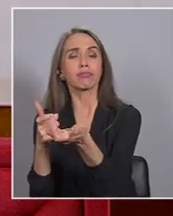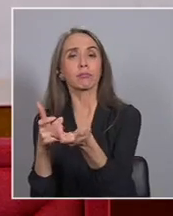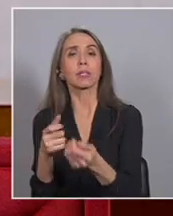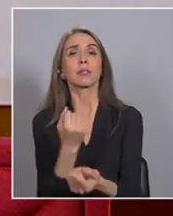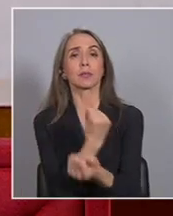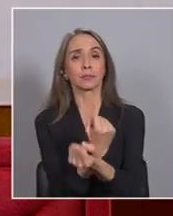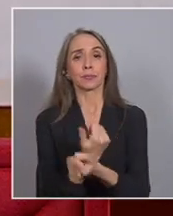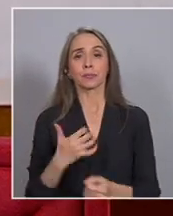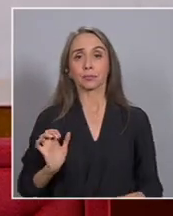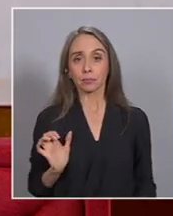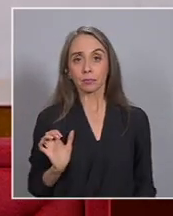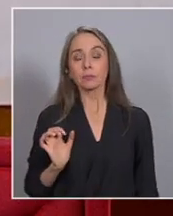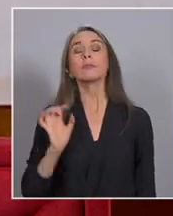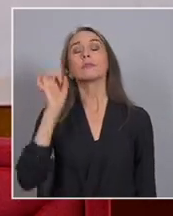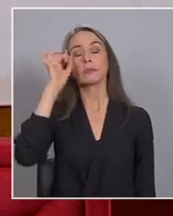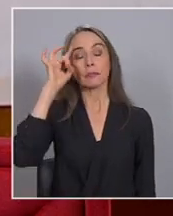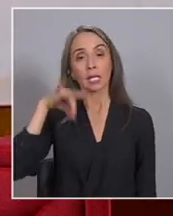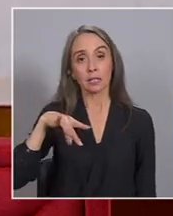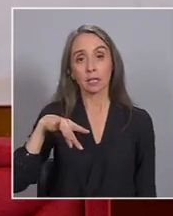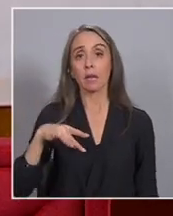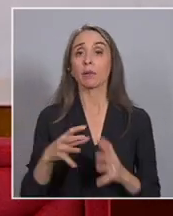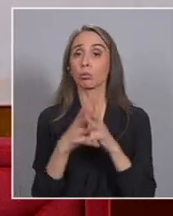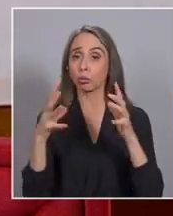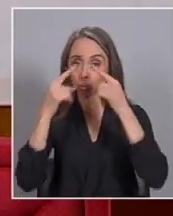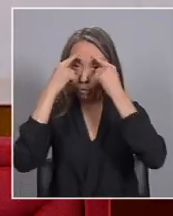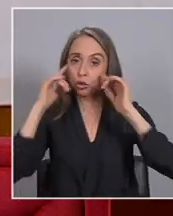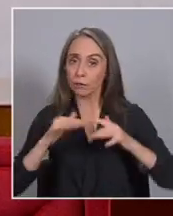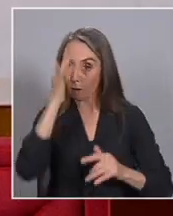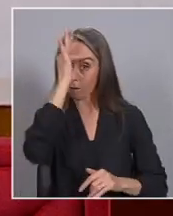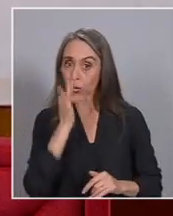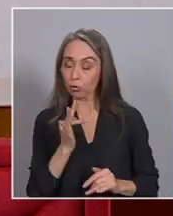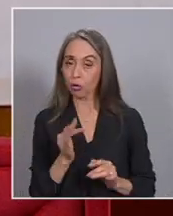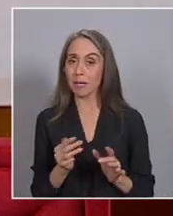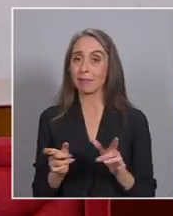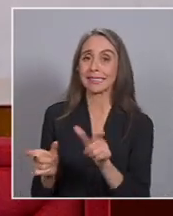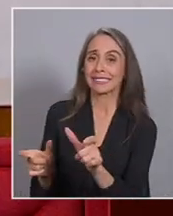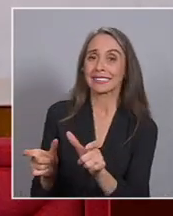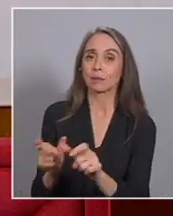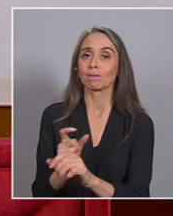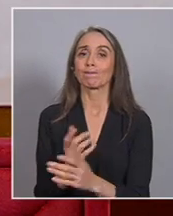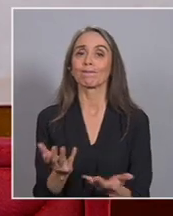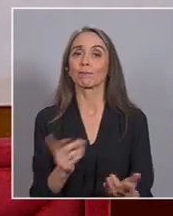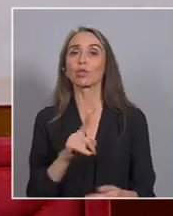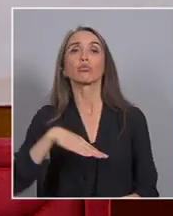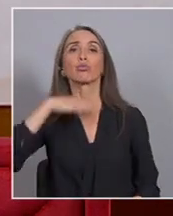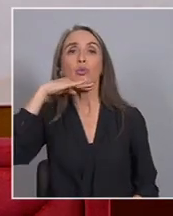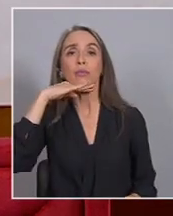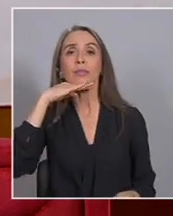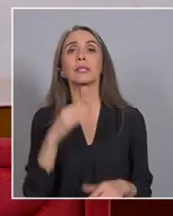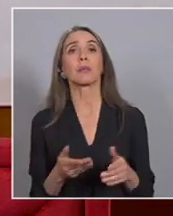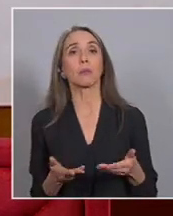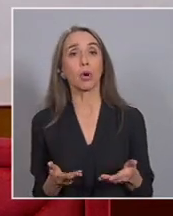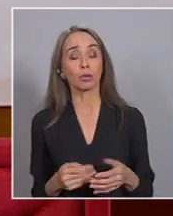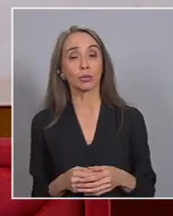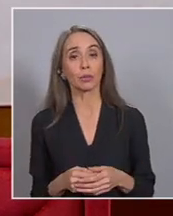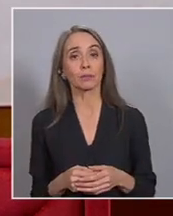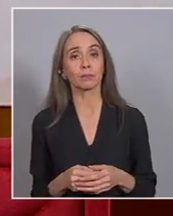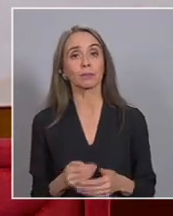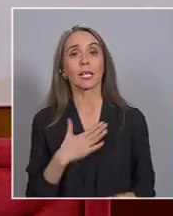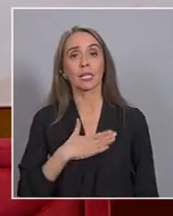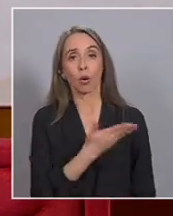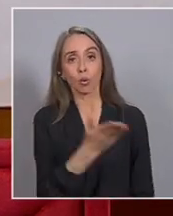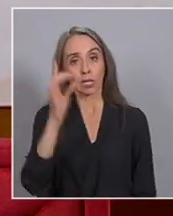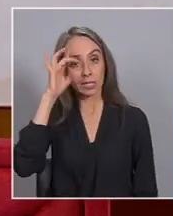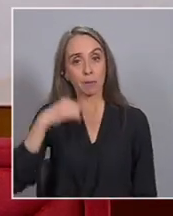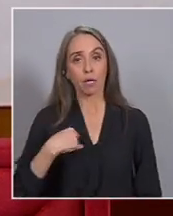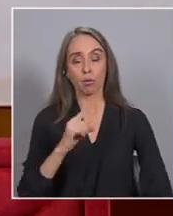Nuestras policías, sabemos, hacen un gran esfuerzo por contener estos hechos, pero no es suficiente. Por ello, quiero que sepan que